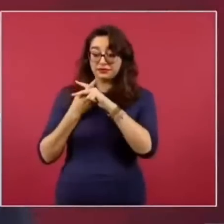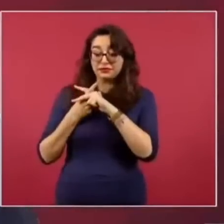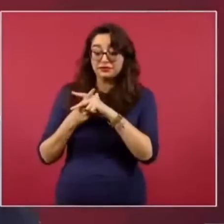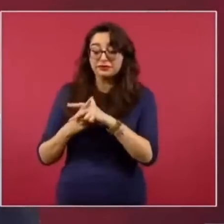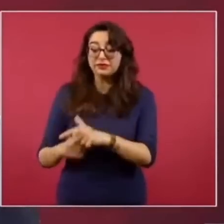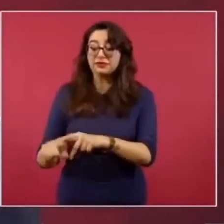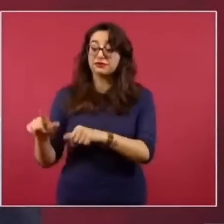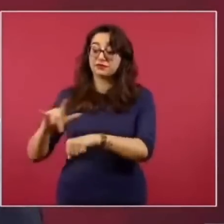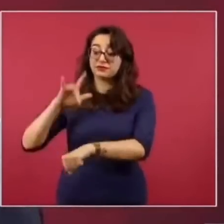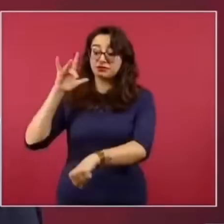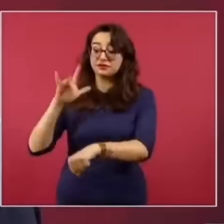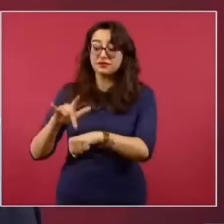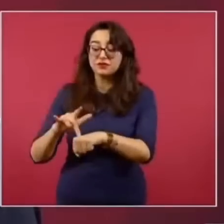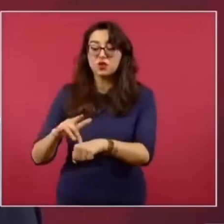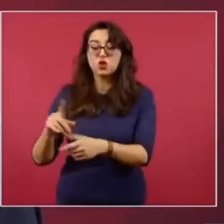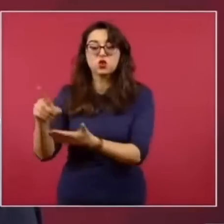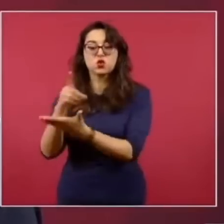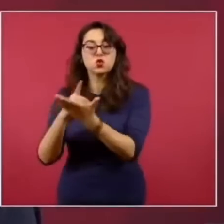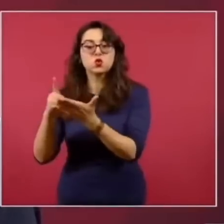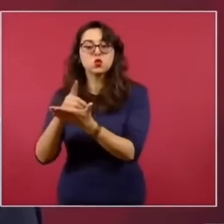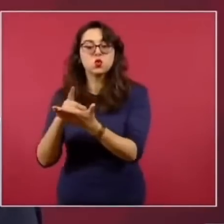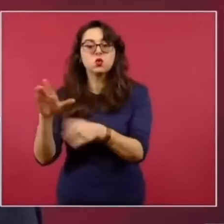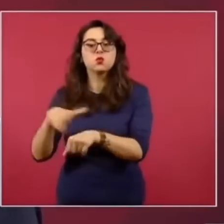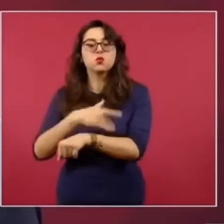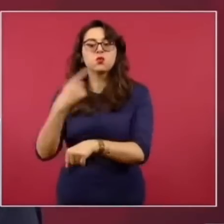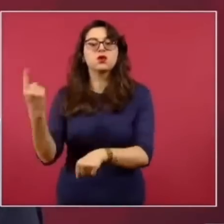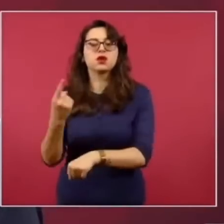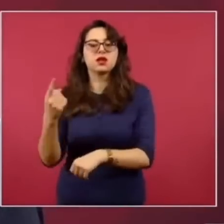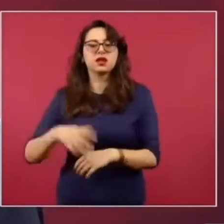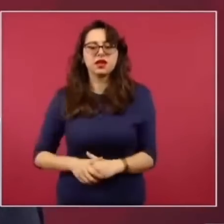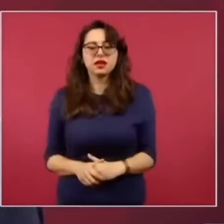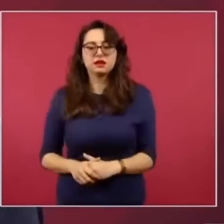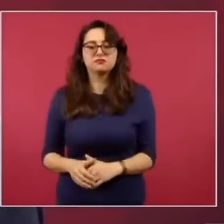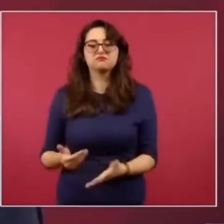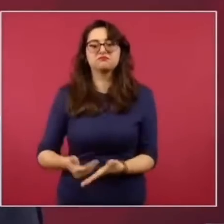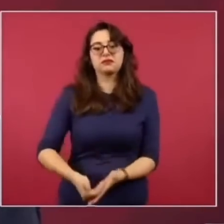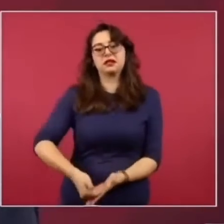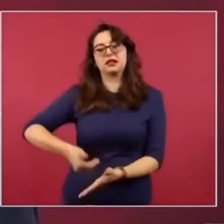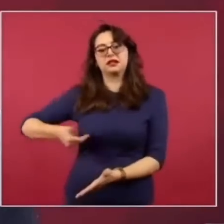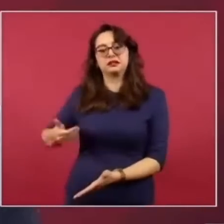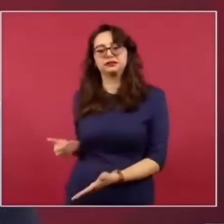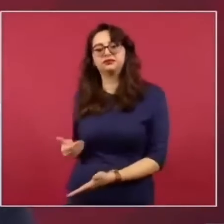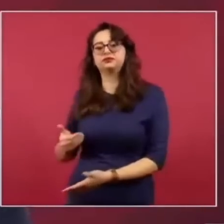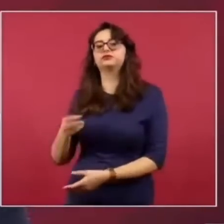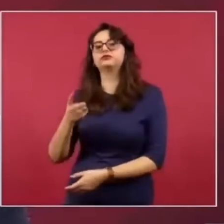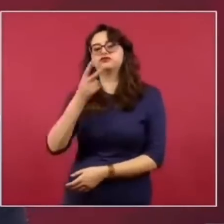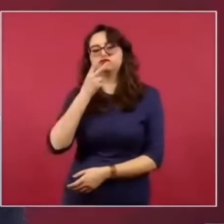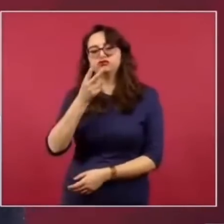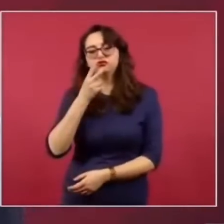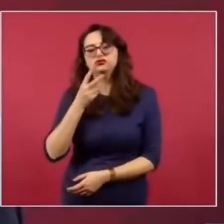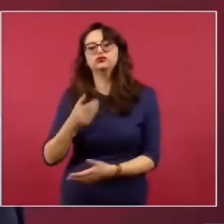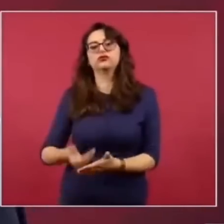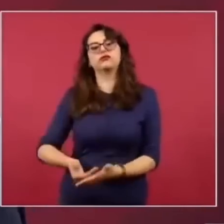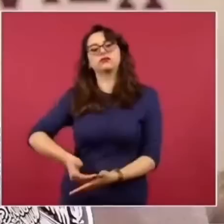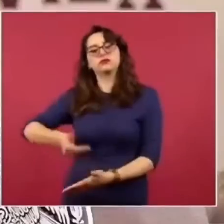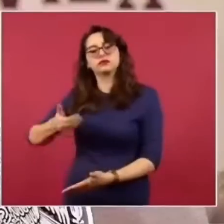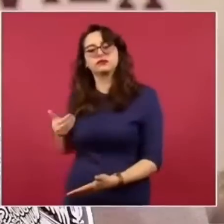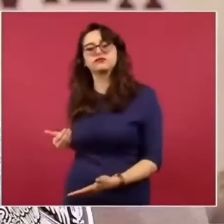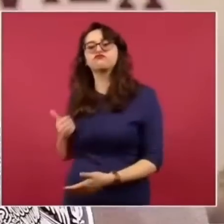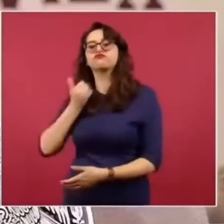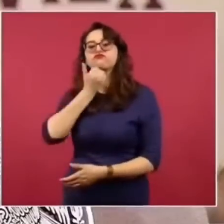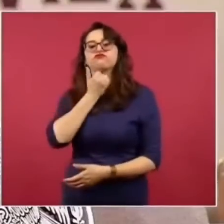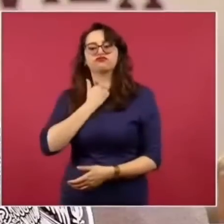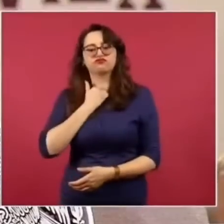alcohol, antes de iniciar la adicción a las metanfetaminas. Aclaro, por cierto, porque vi que